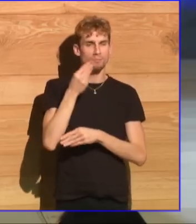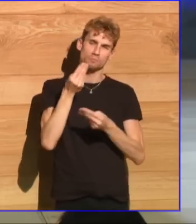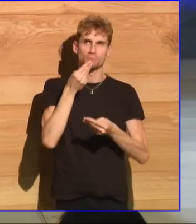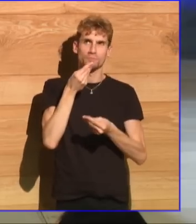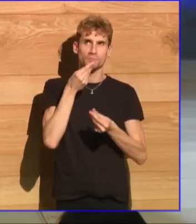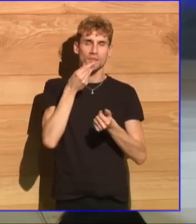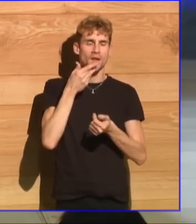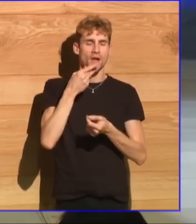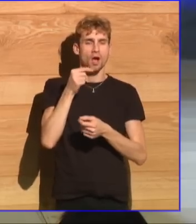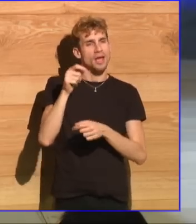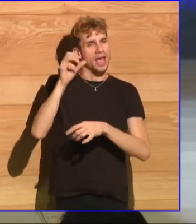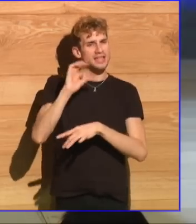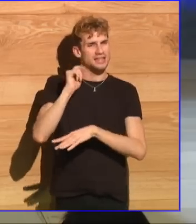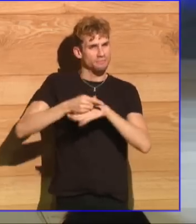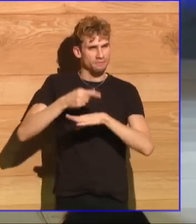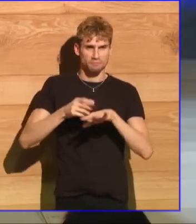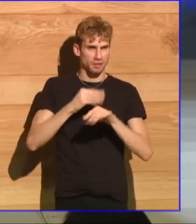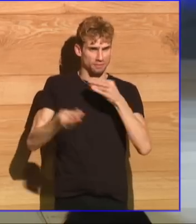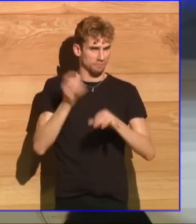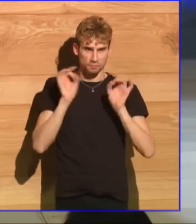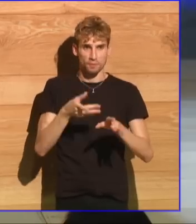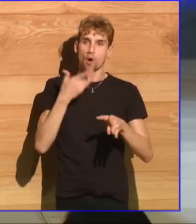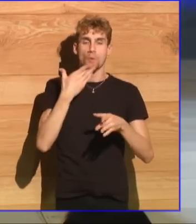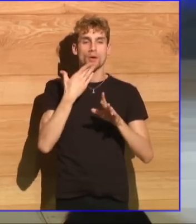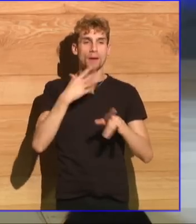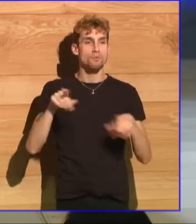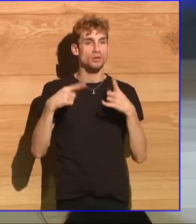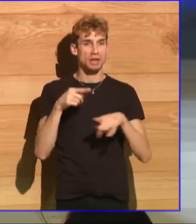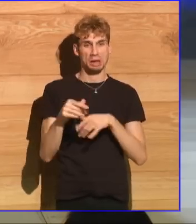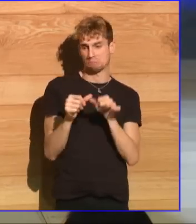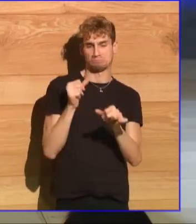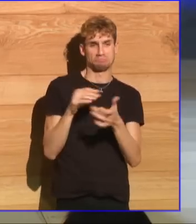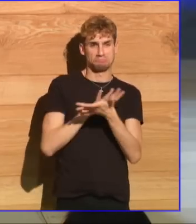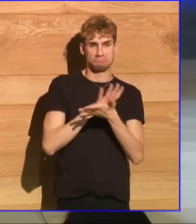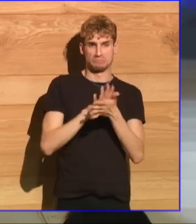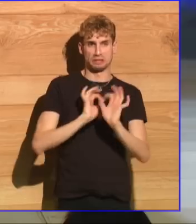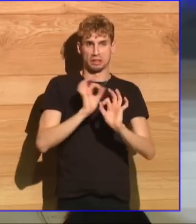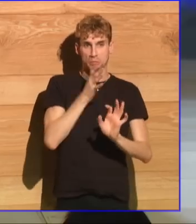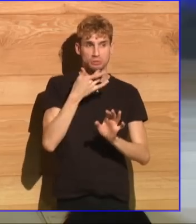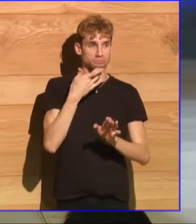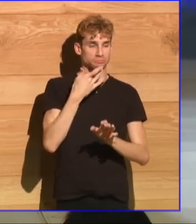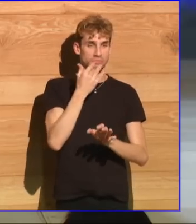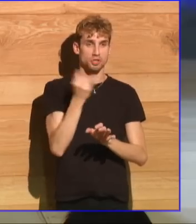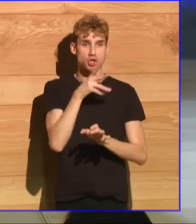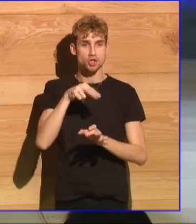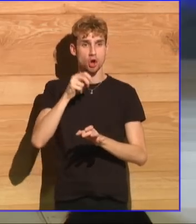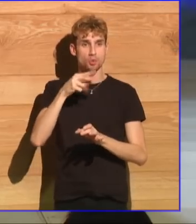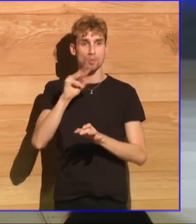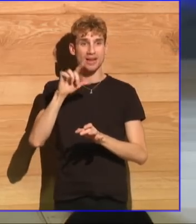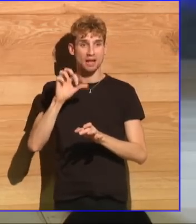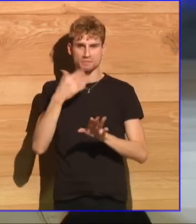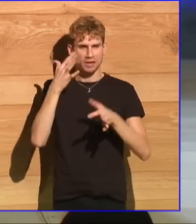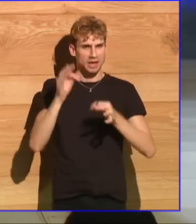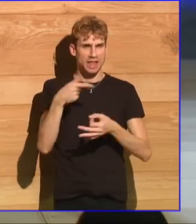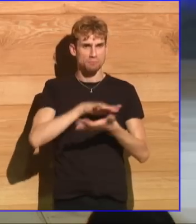sea, esas bandas sonoras que nunca son de las que se habla cuando se habla de John Williams, y sin embargo son